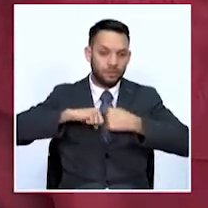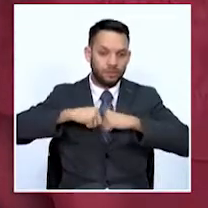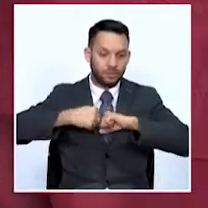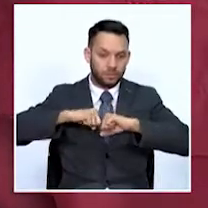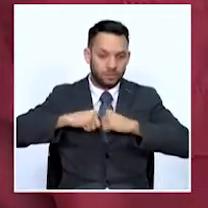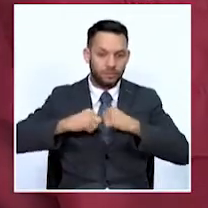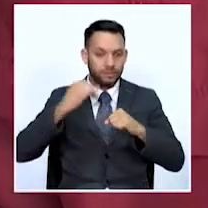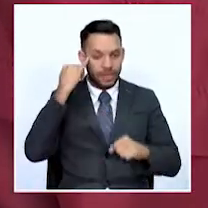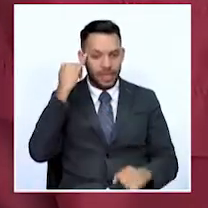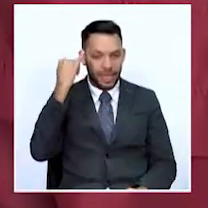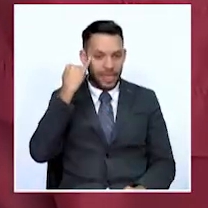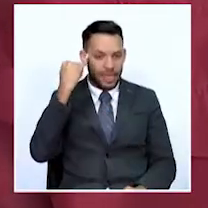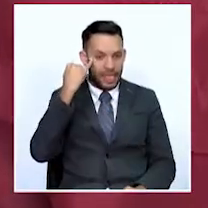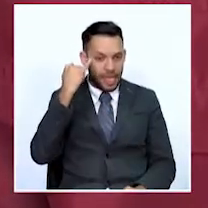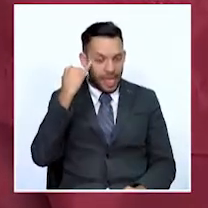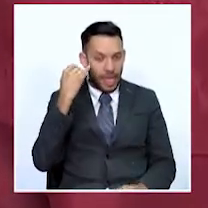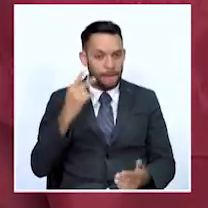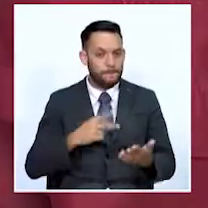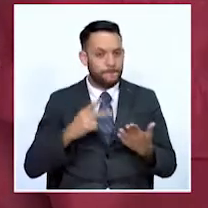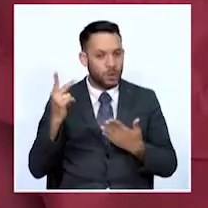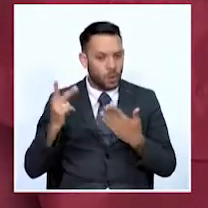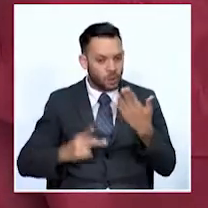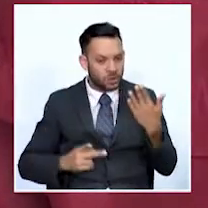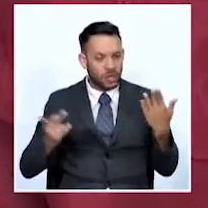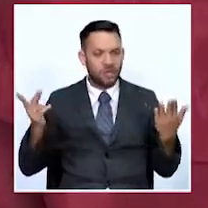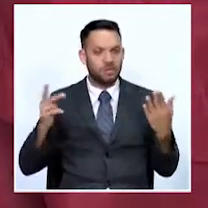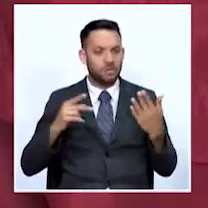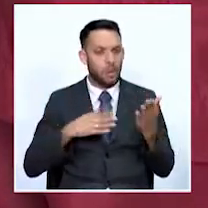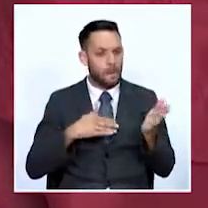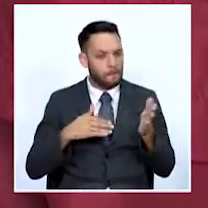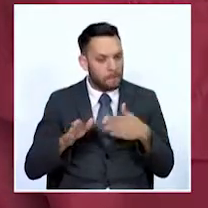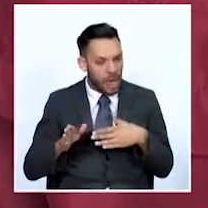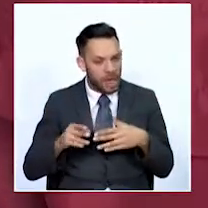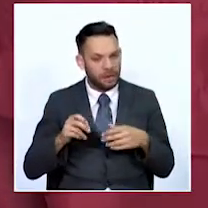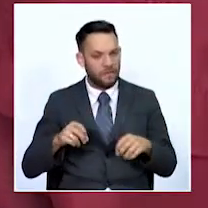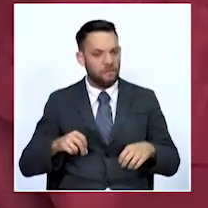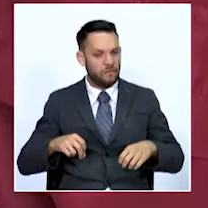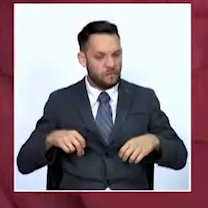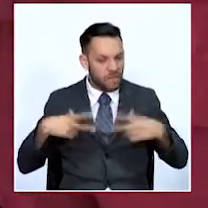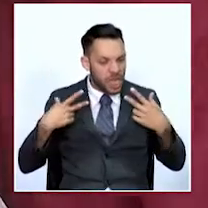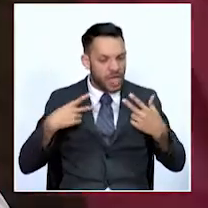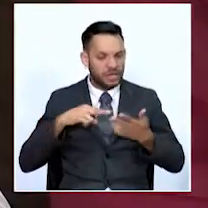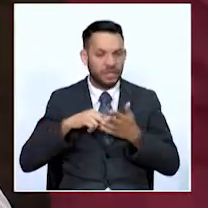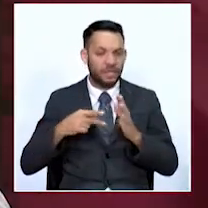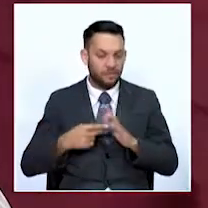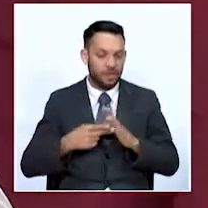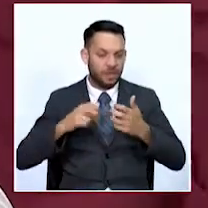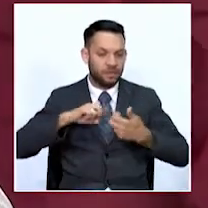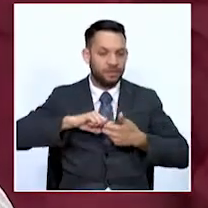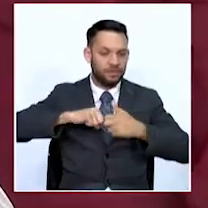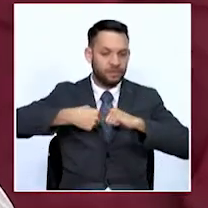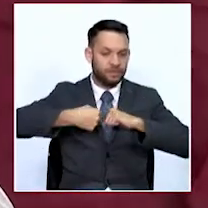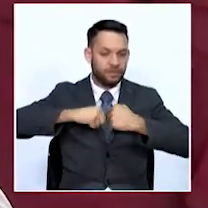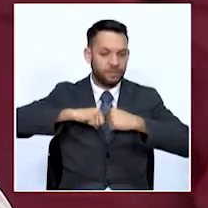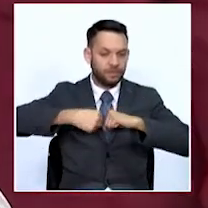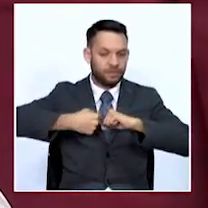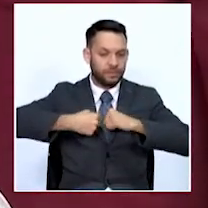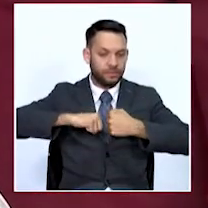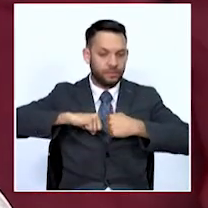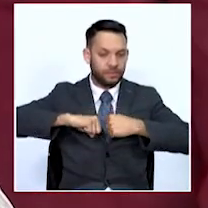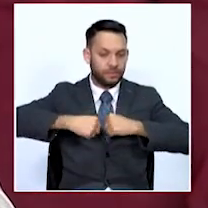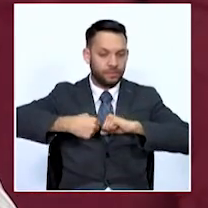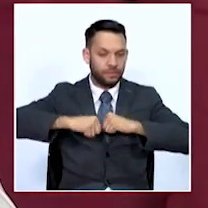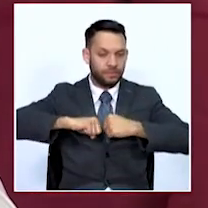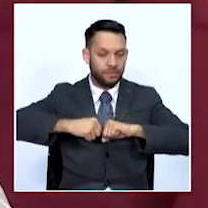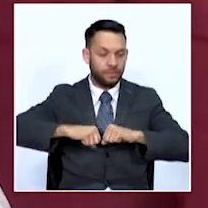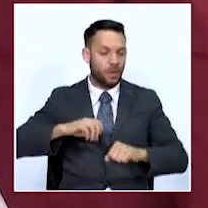planes en la vida, las ideas que tengo en la vida, de mi familia, de mi trabajo, los dolores en la parte de aquí cerca